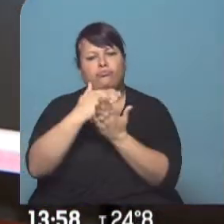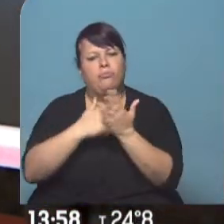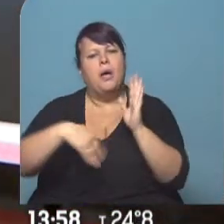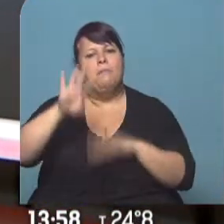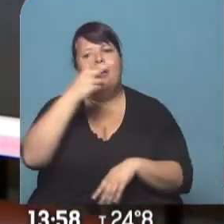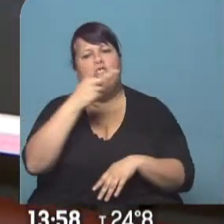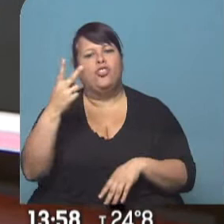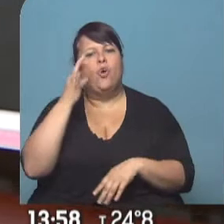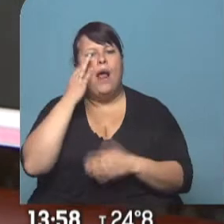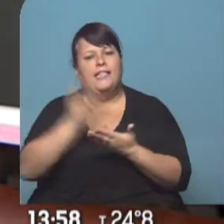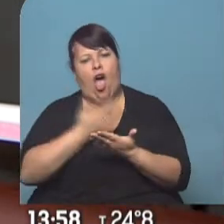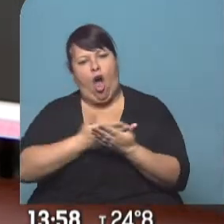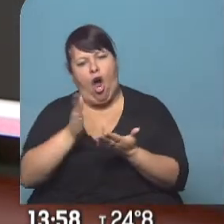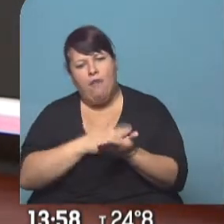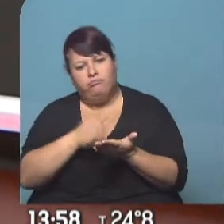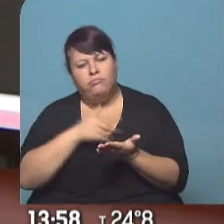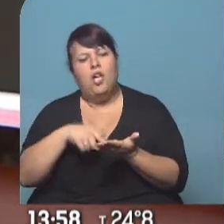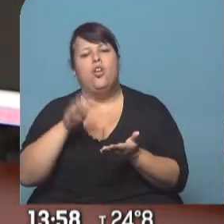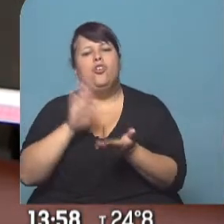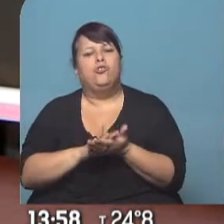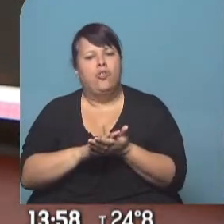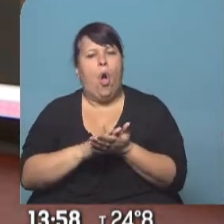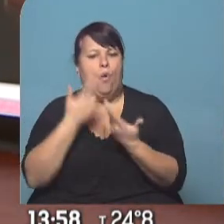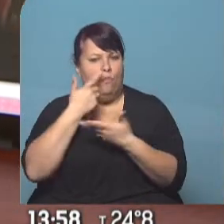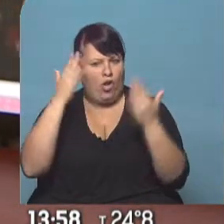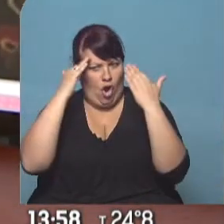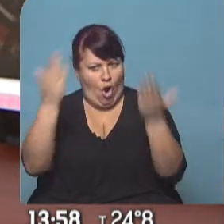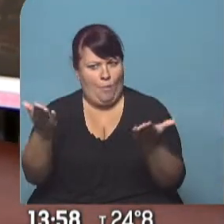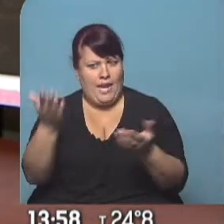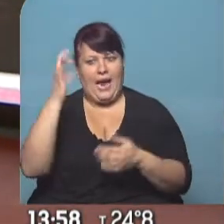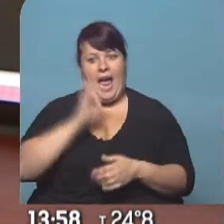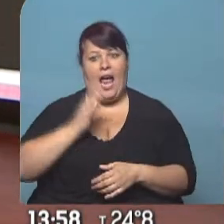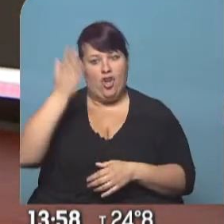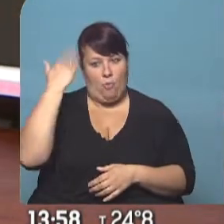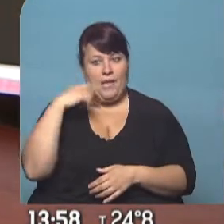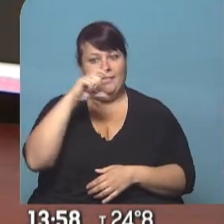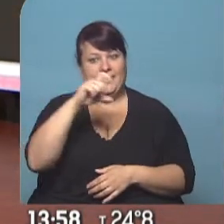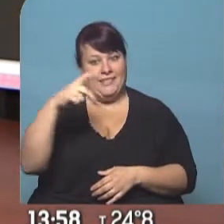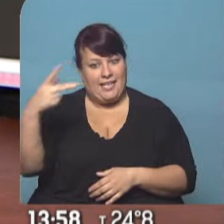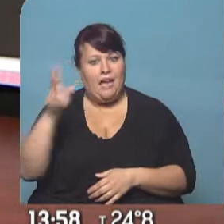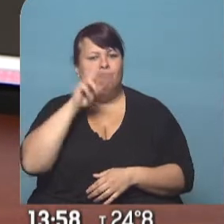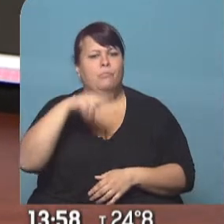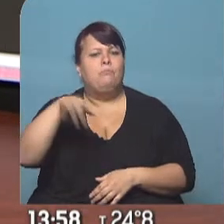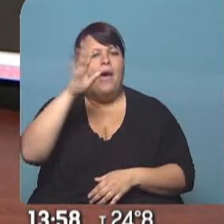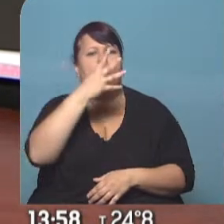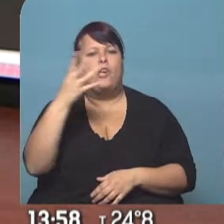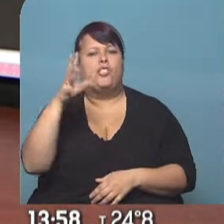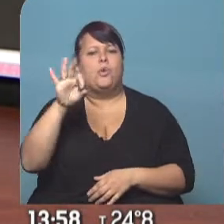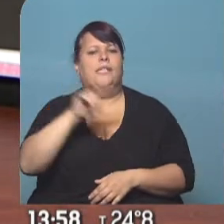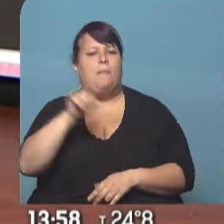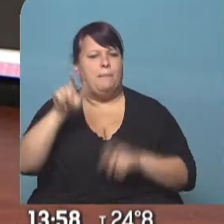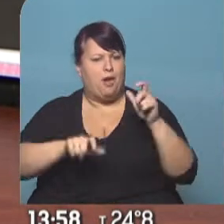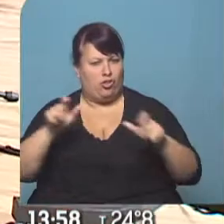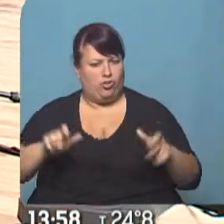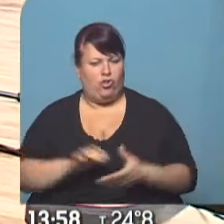de 240 páginas que tiene que ver con la muestra homenaje realizada el año pasado en el CCK y visitada por más de 450.000